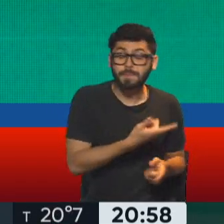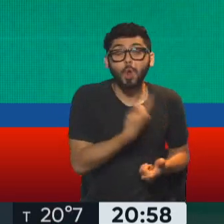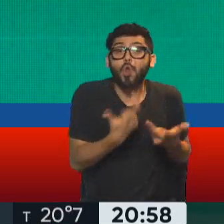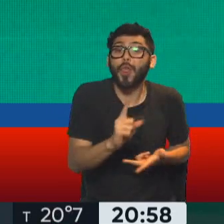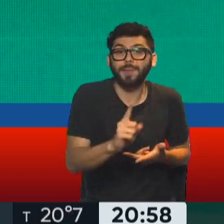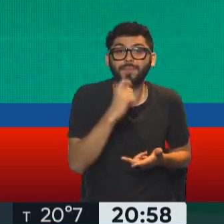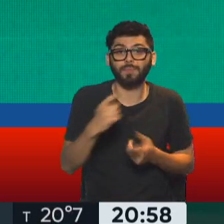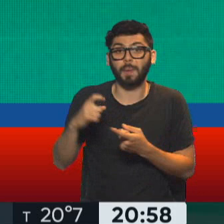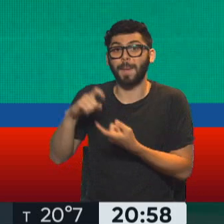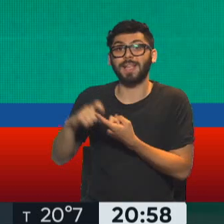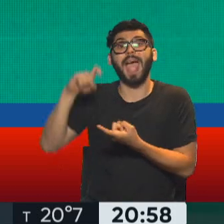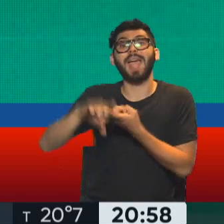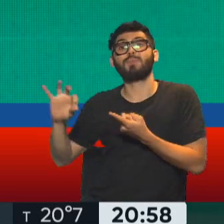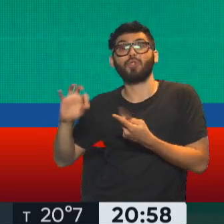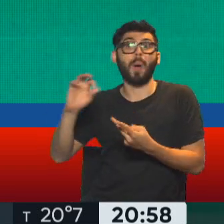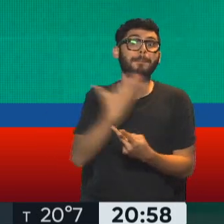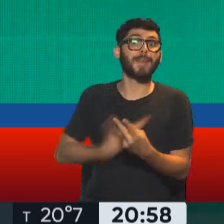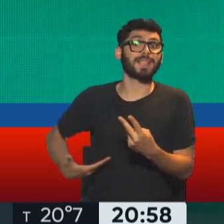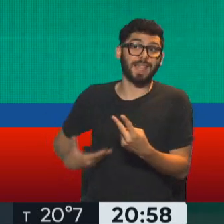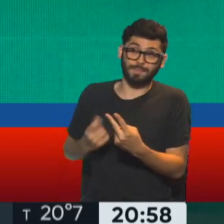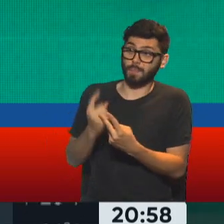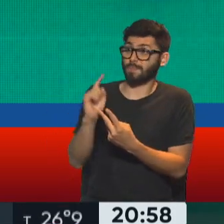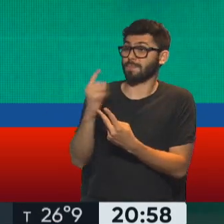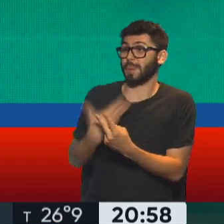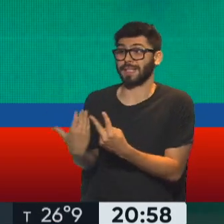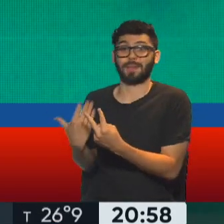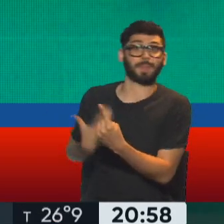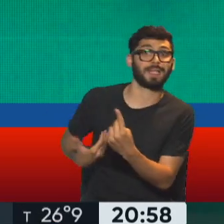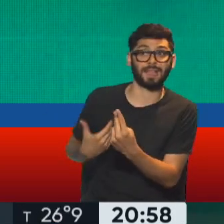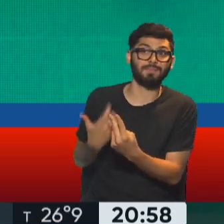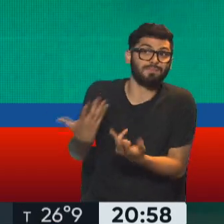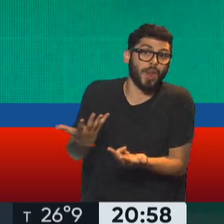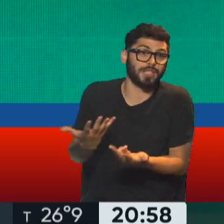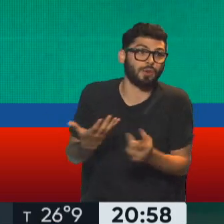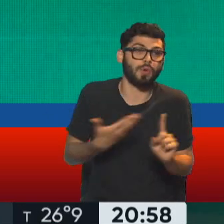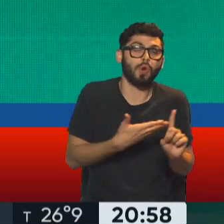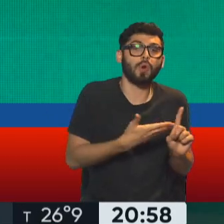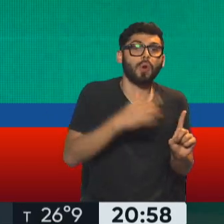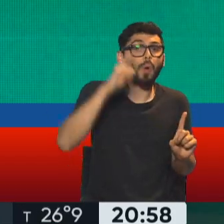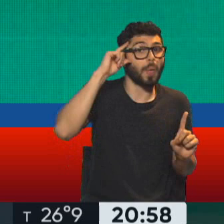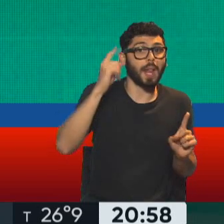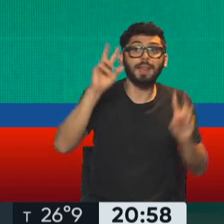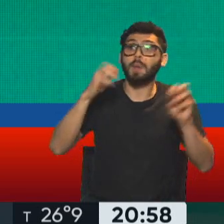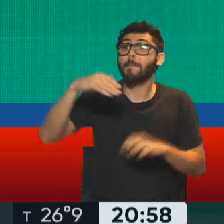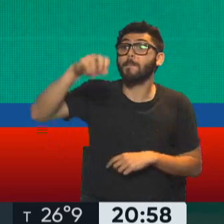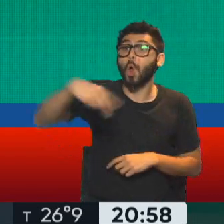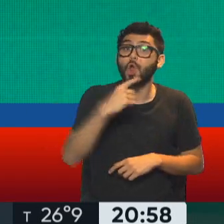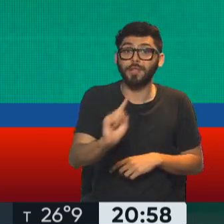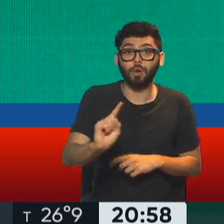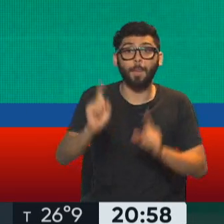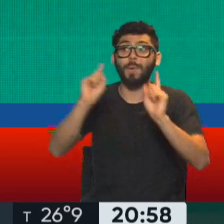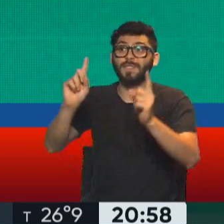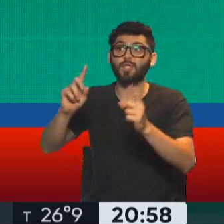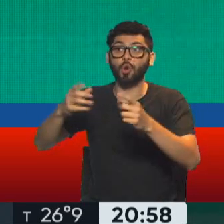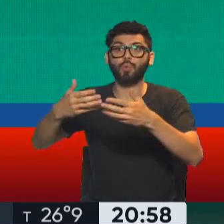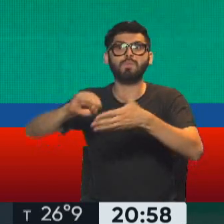su esposo también fue presidente, algo que no había ocurrido en la historia. María Eugenia Vidal no habla de Morón. Nadie le va a pegar a María Eugenia Vidal, por ejemplo, con los docentes que